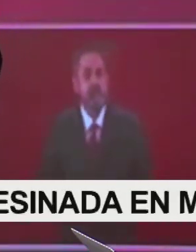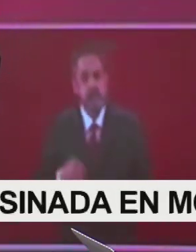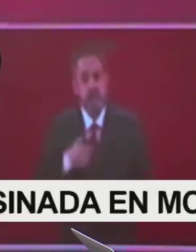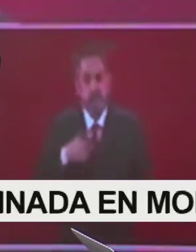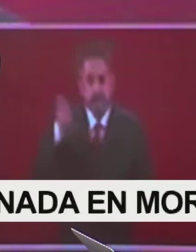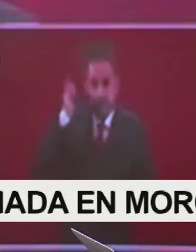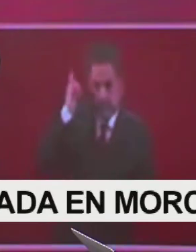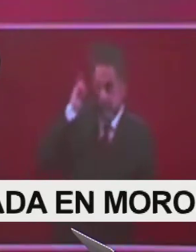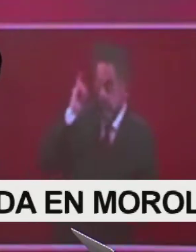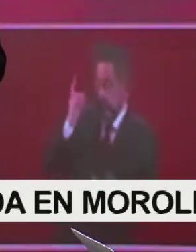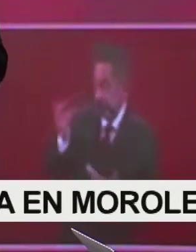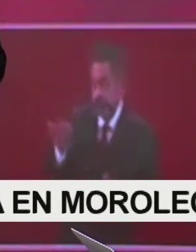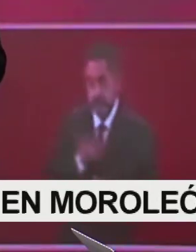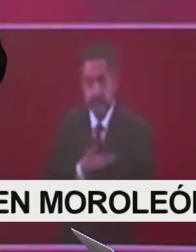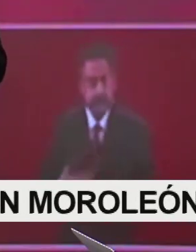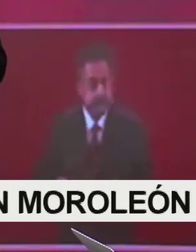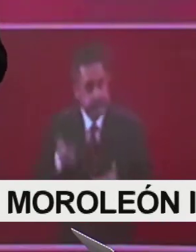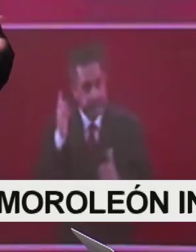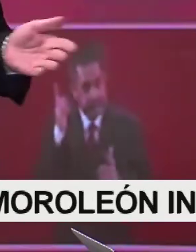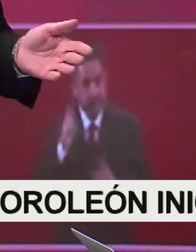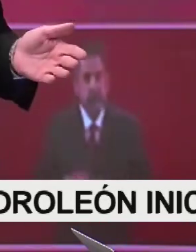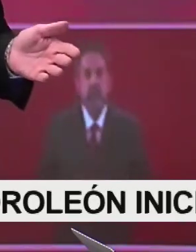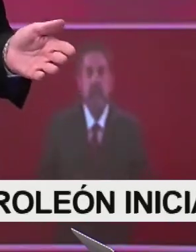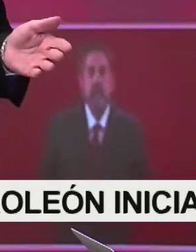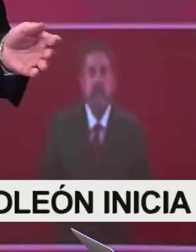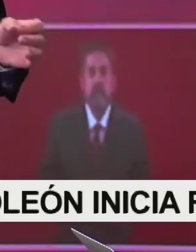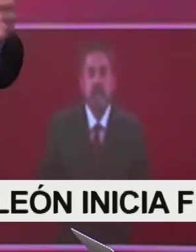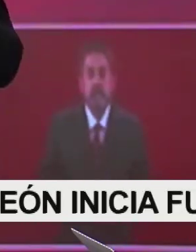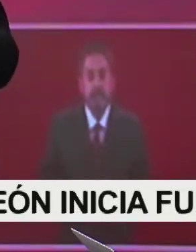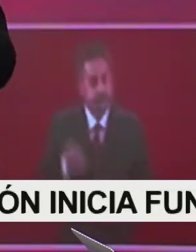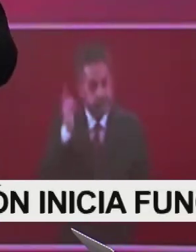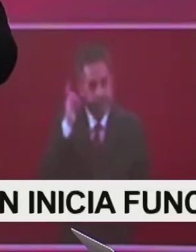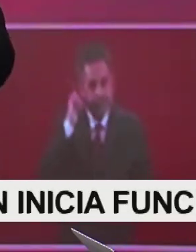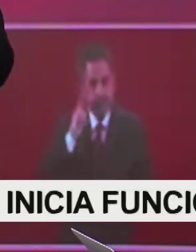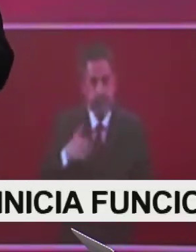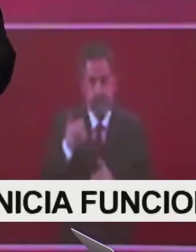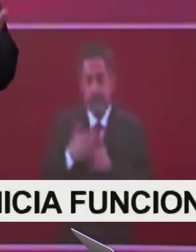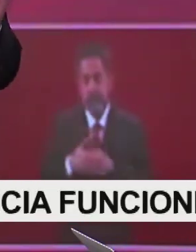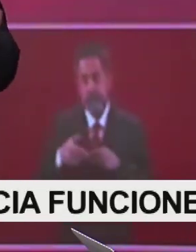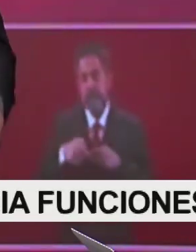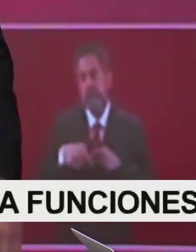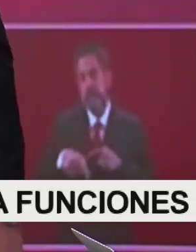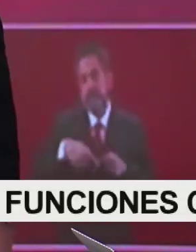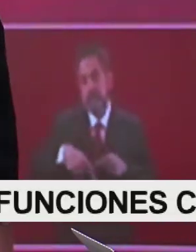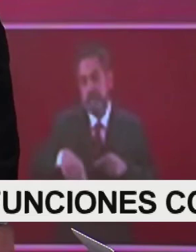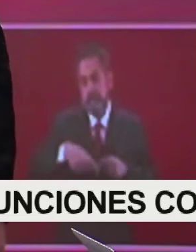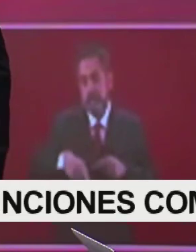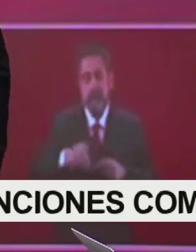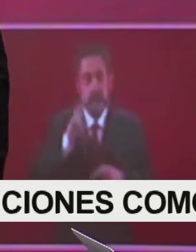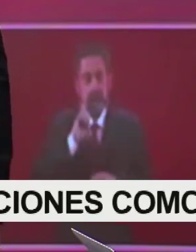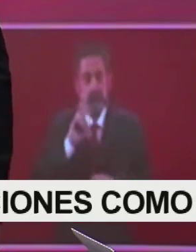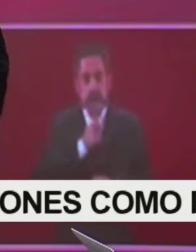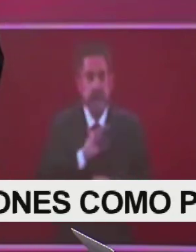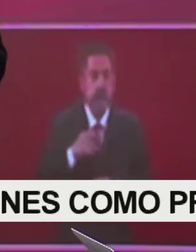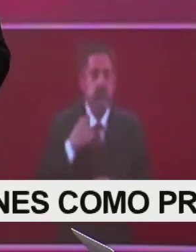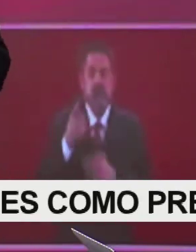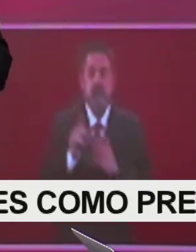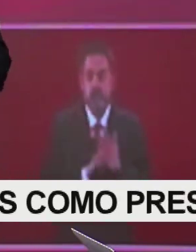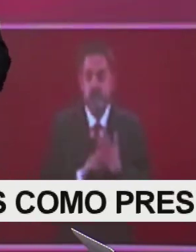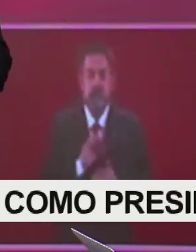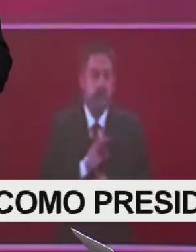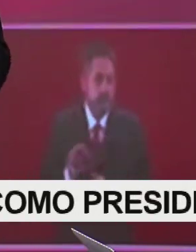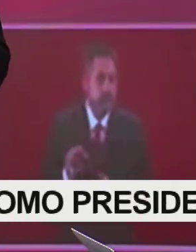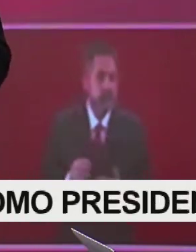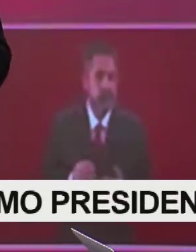ha convertido en el emblema de la lucha contra la corrupción nos deja a todos clarísimamente demostrado que no es ni